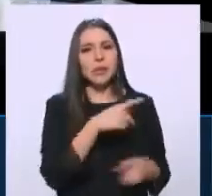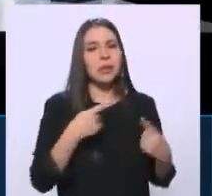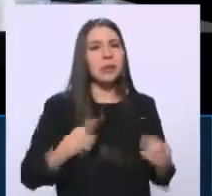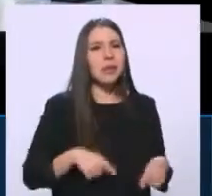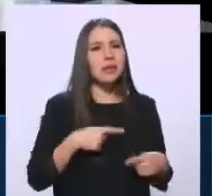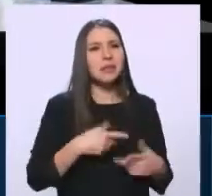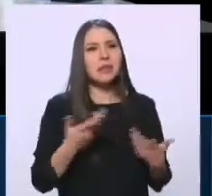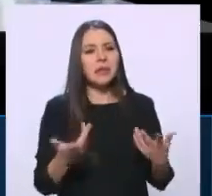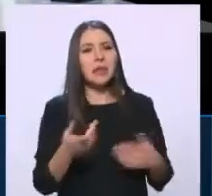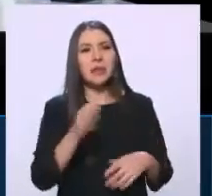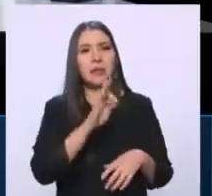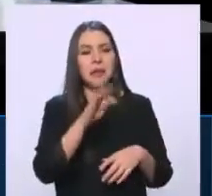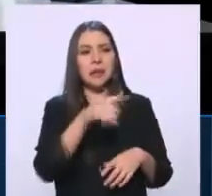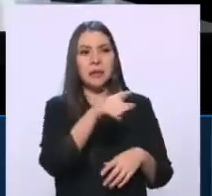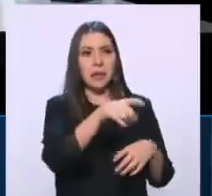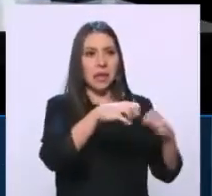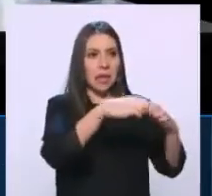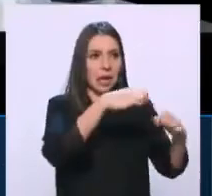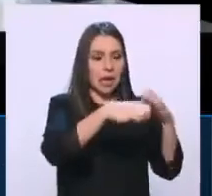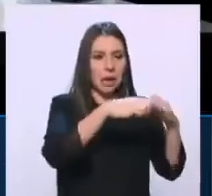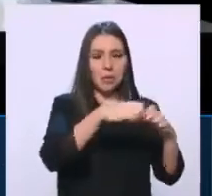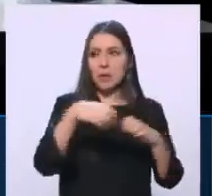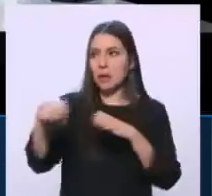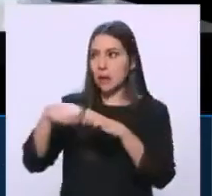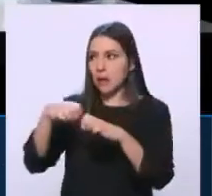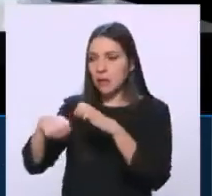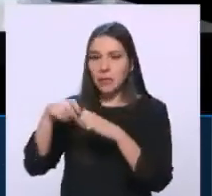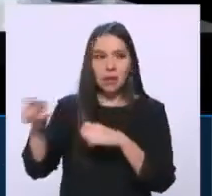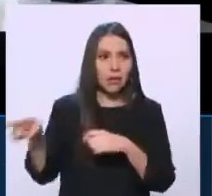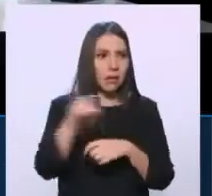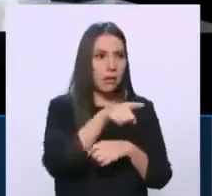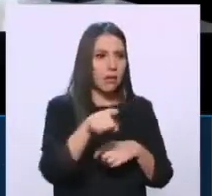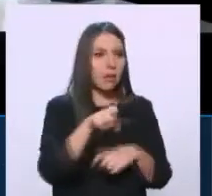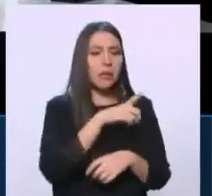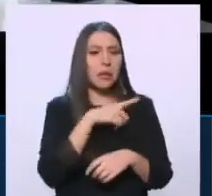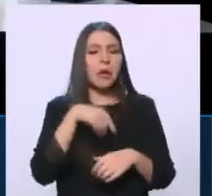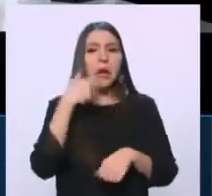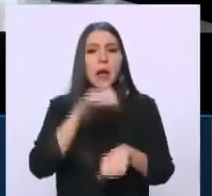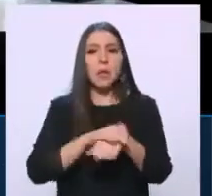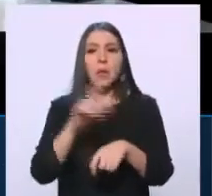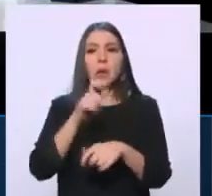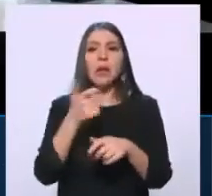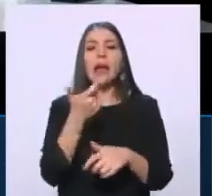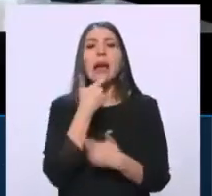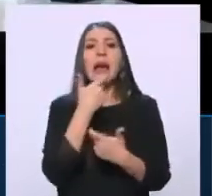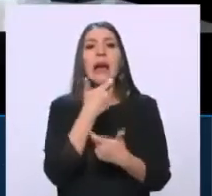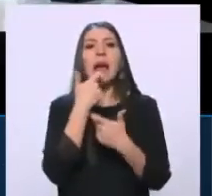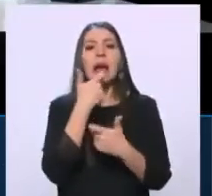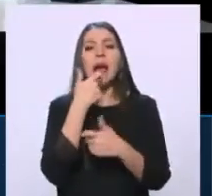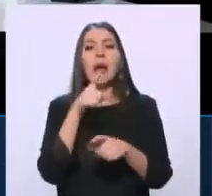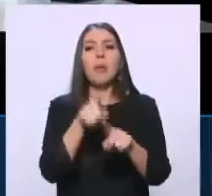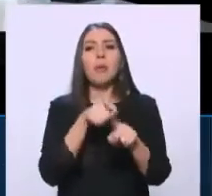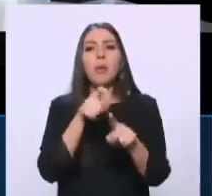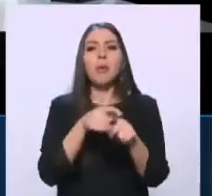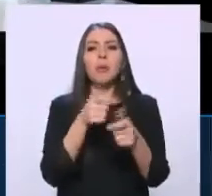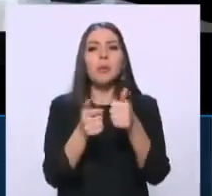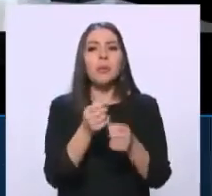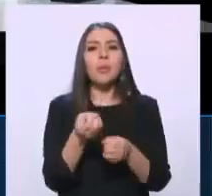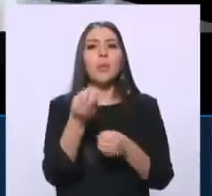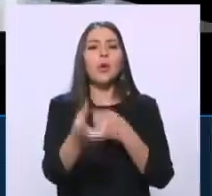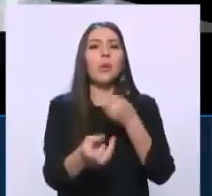Entonces están diciendo, el enemigo de mi enemigo, pues tiene que ser tu amigo, y ahí está, para cuando andemos tuiteándolos y burlándonos de ellos, acordar que esto los